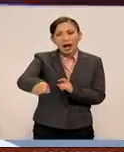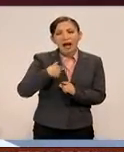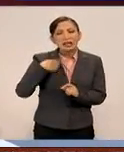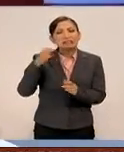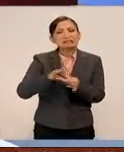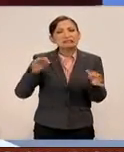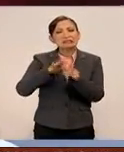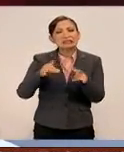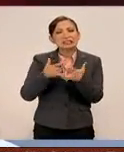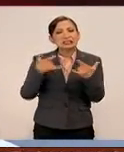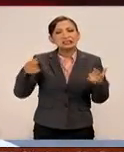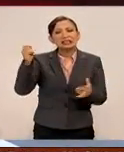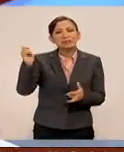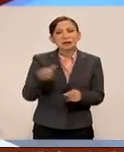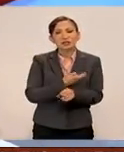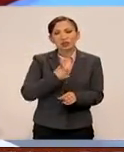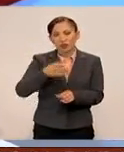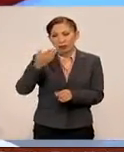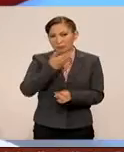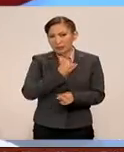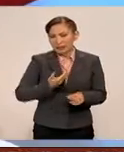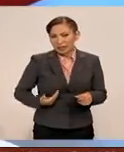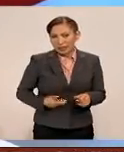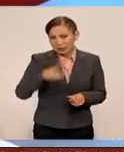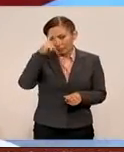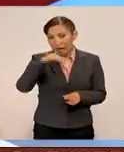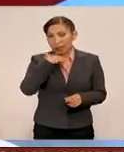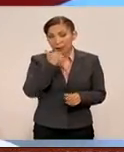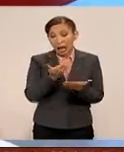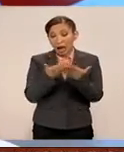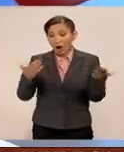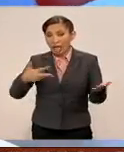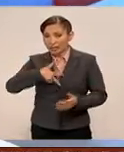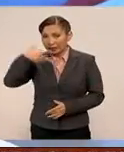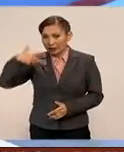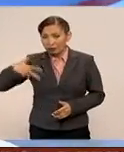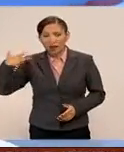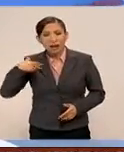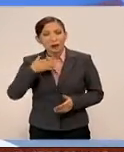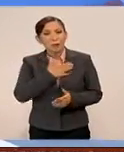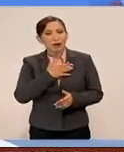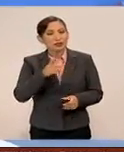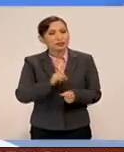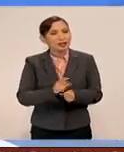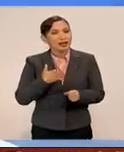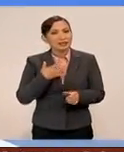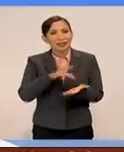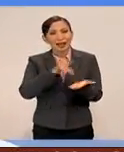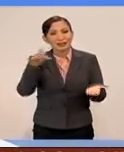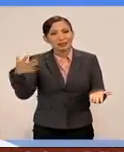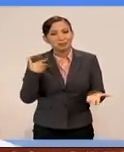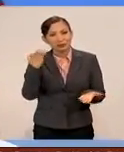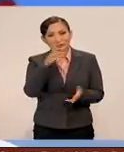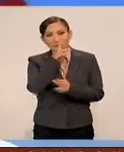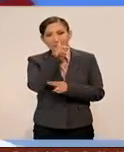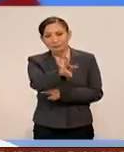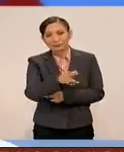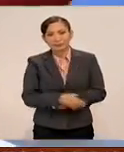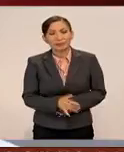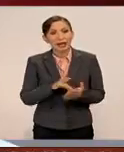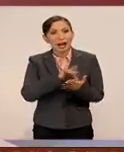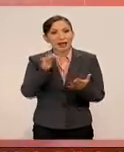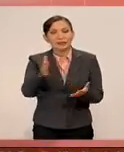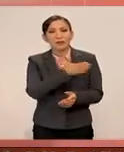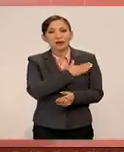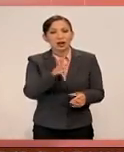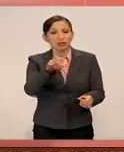esta gira del presidente Enrique Peña Nieto allá por Europa, que estuvo en Alemania y ahora en Dinamarca. Gustavo, muy buenos días, gracias por este reporte. Así es, Omar,